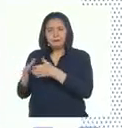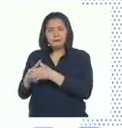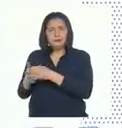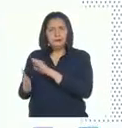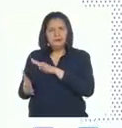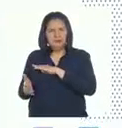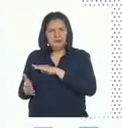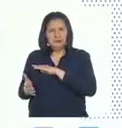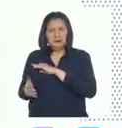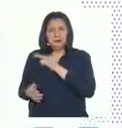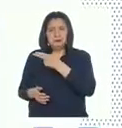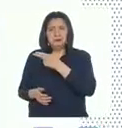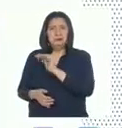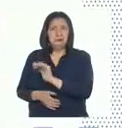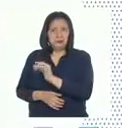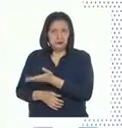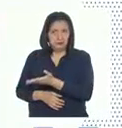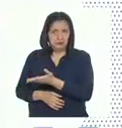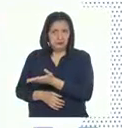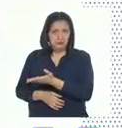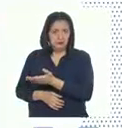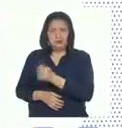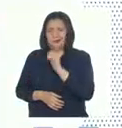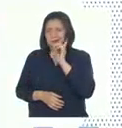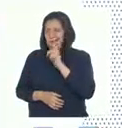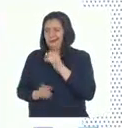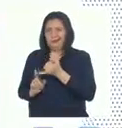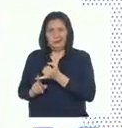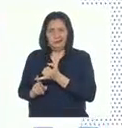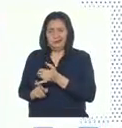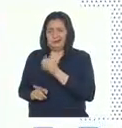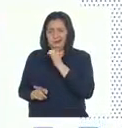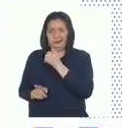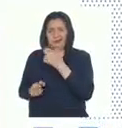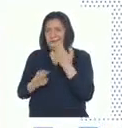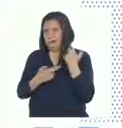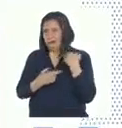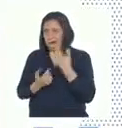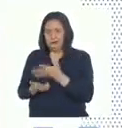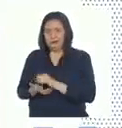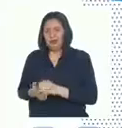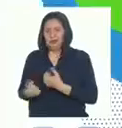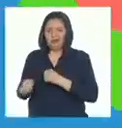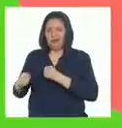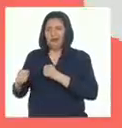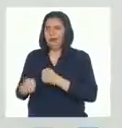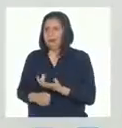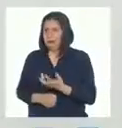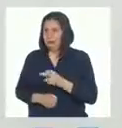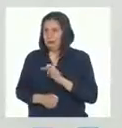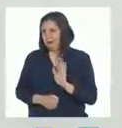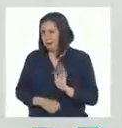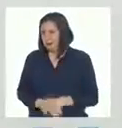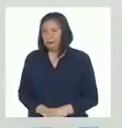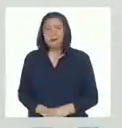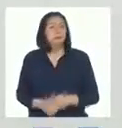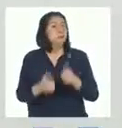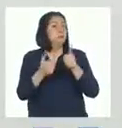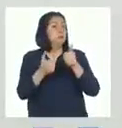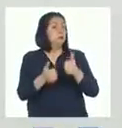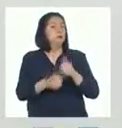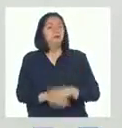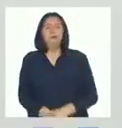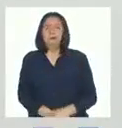los malos está Humberto Grieve, que es mentiroso, irresponsable y violento con Paco. Muy